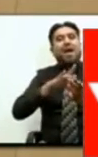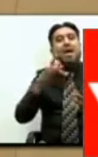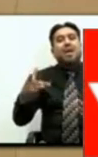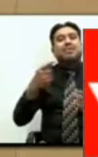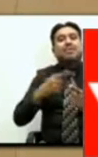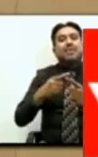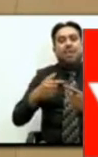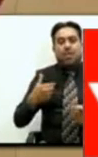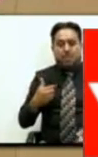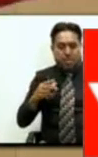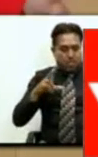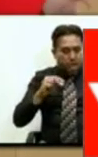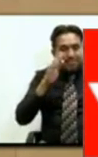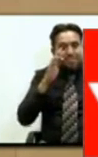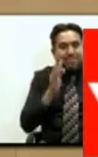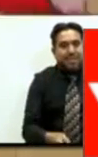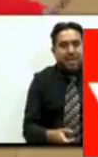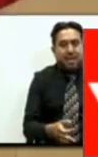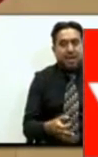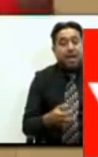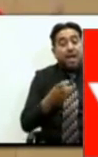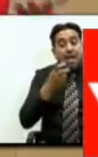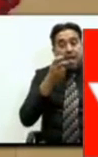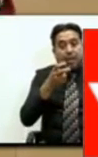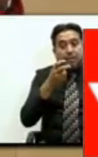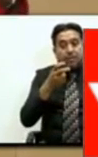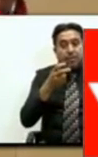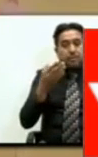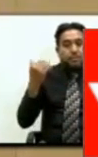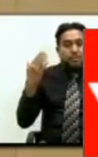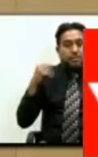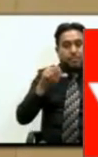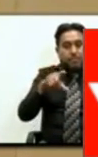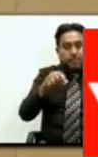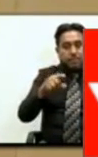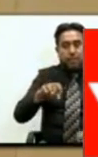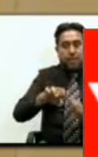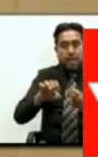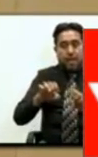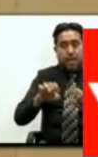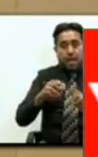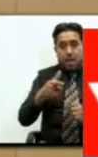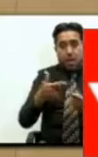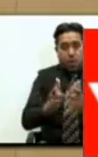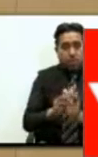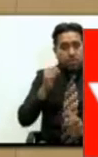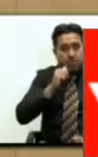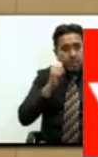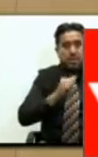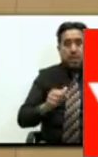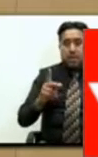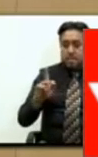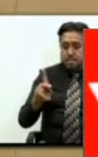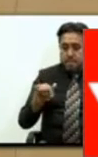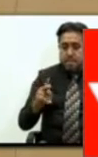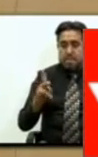oposición en su momento era un partido hegemónico el pri y tanto la derecha desde el pan como la